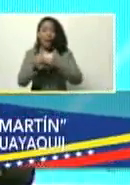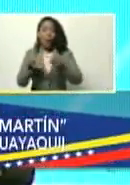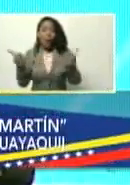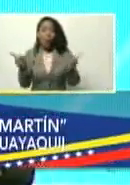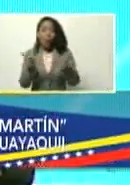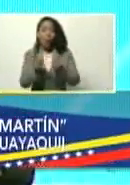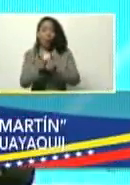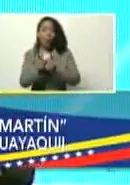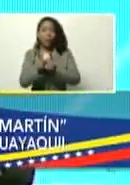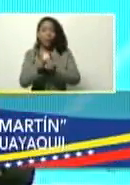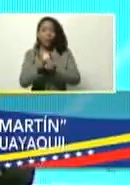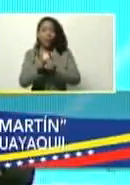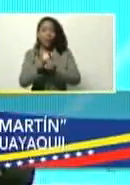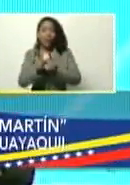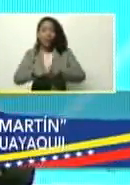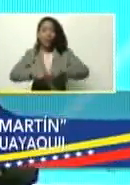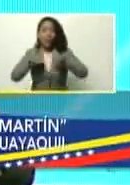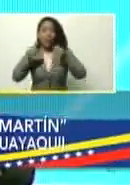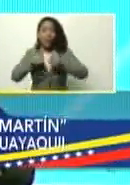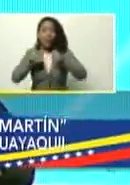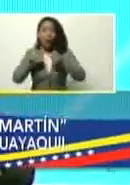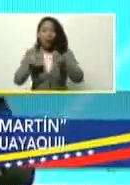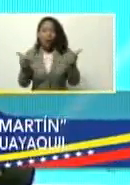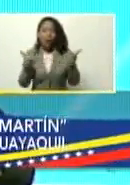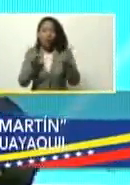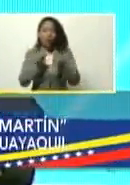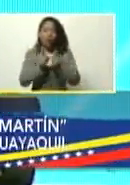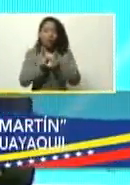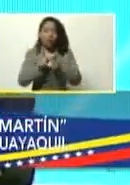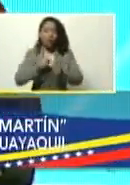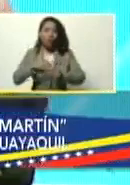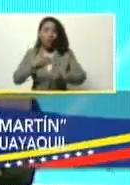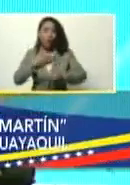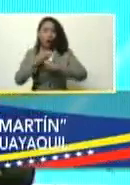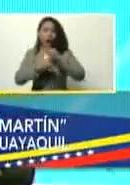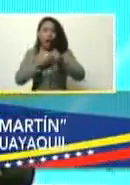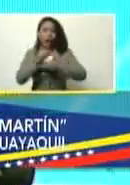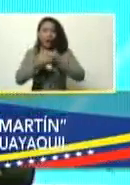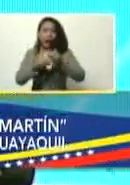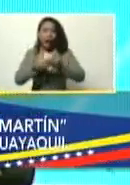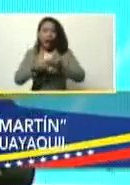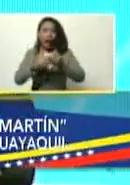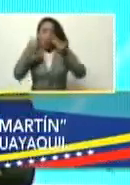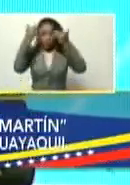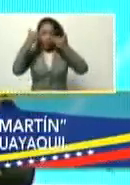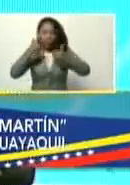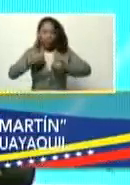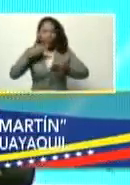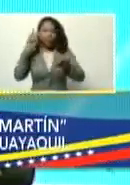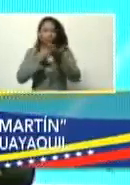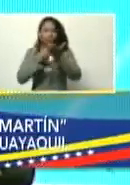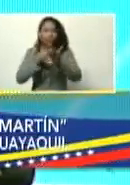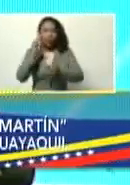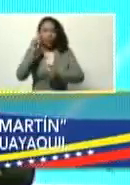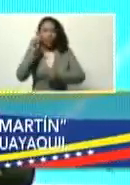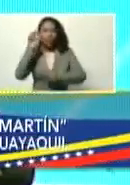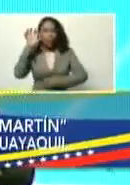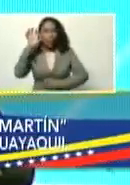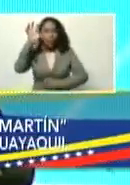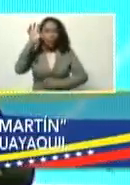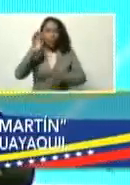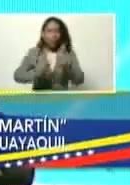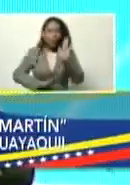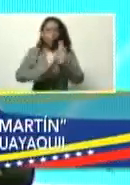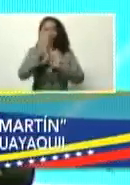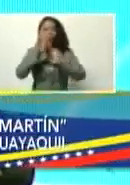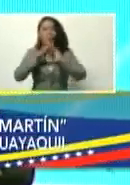acorten los mercados, que podamos ser realmente una potencia mundial, y